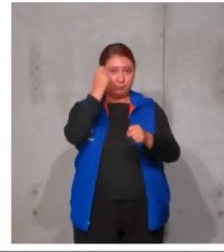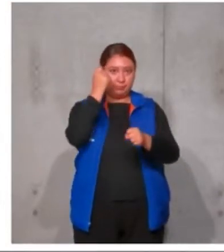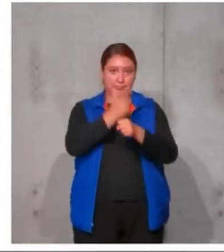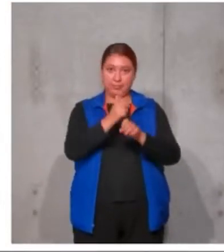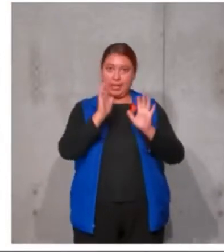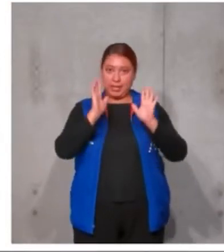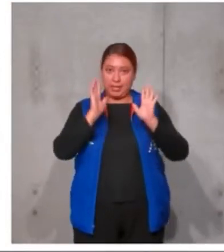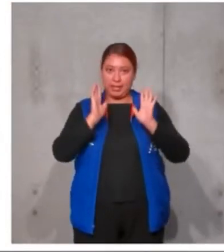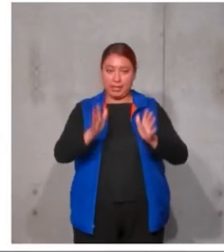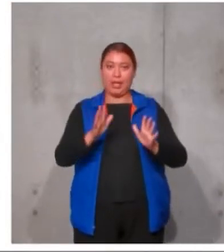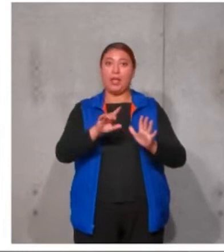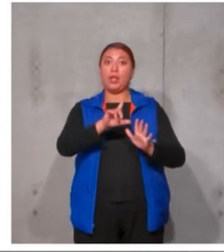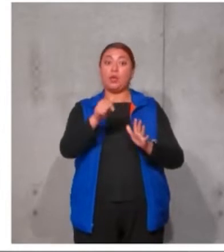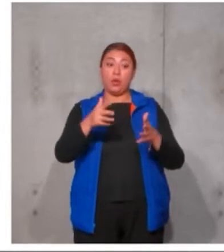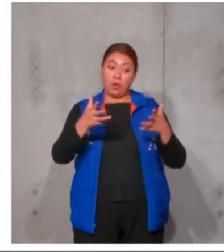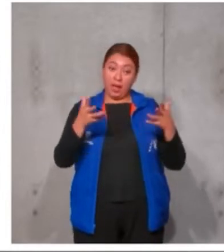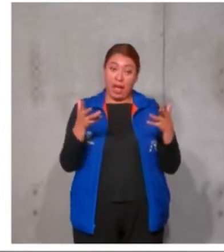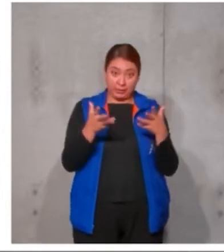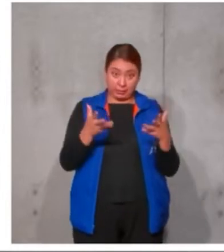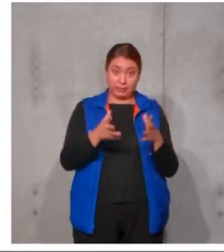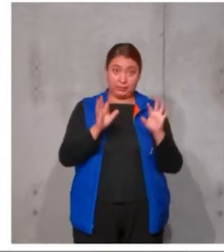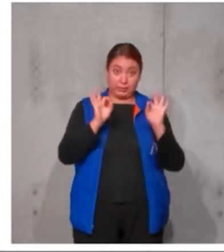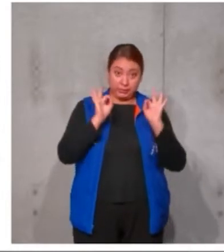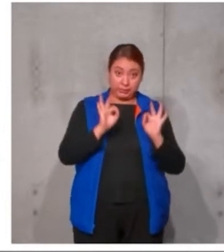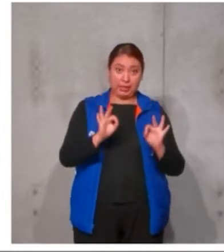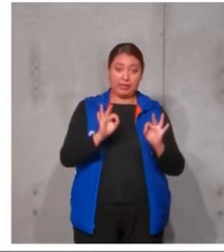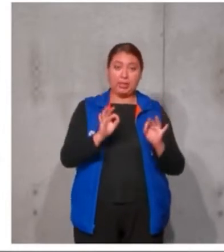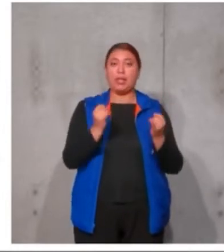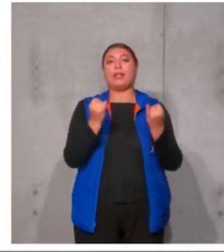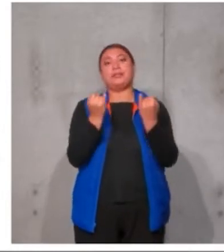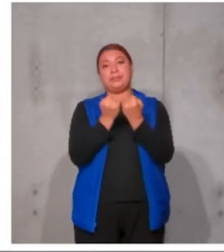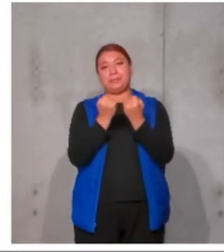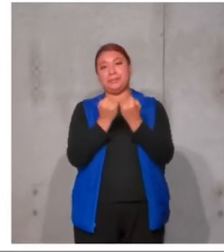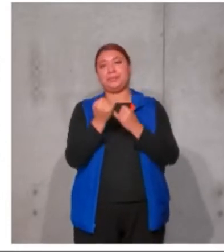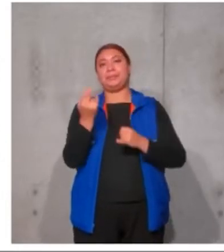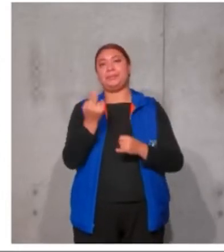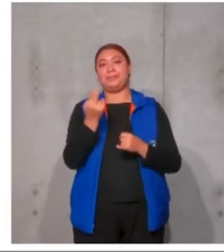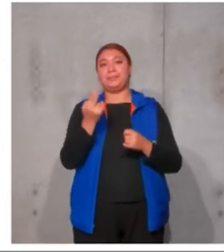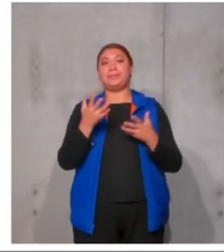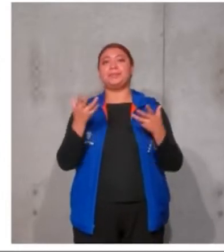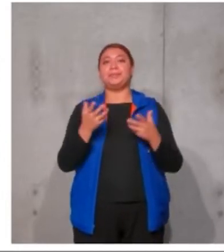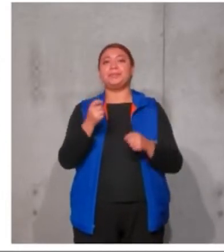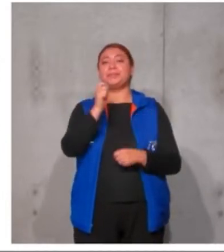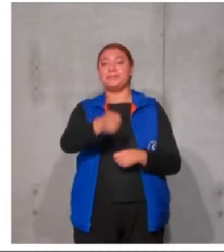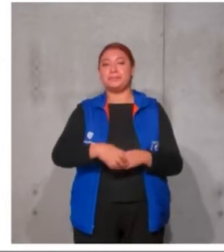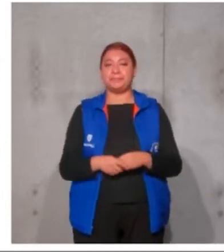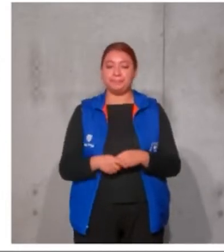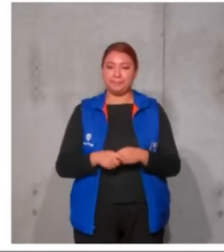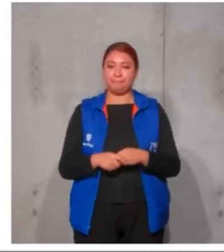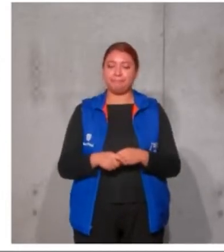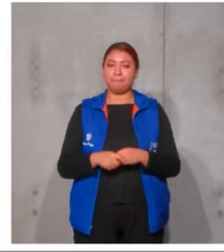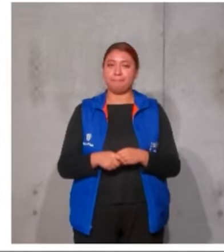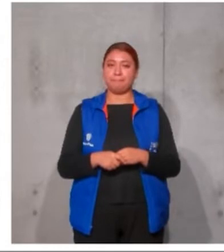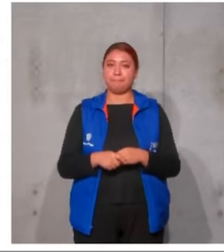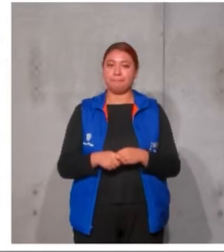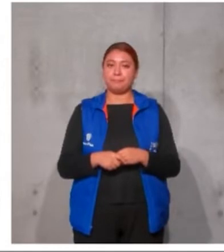identificado y hemos aplicado esa herramienta de investigación, fíjense, podemos determinar